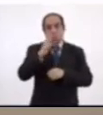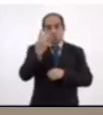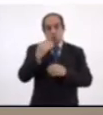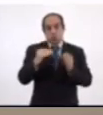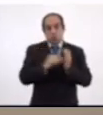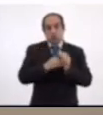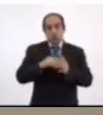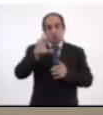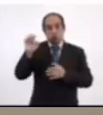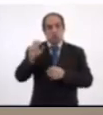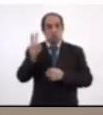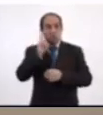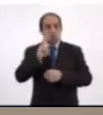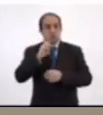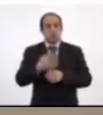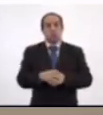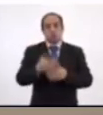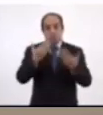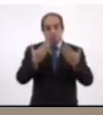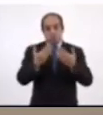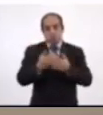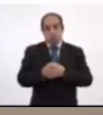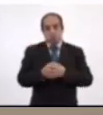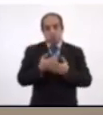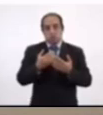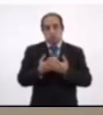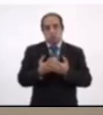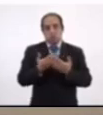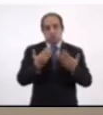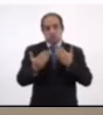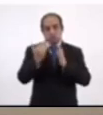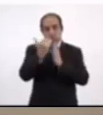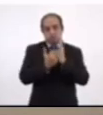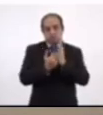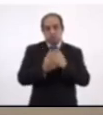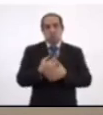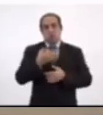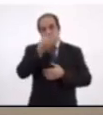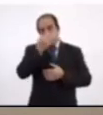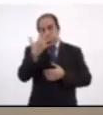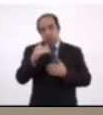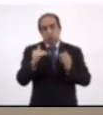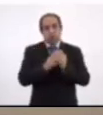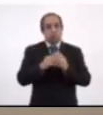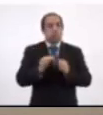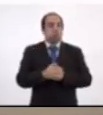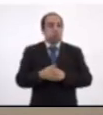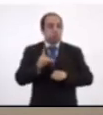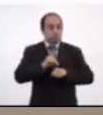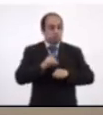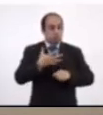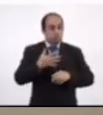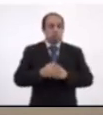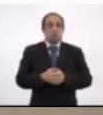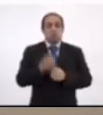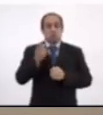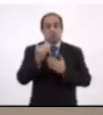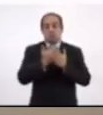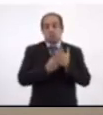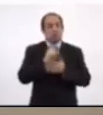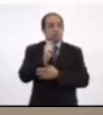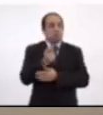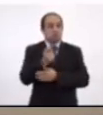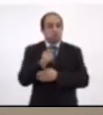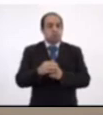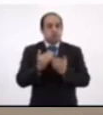reducción comparado con las cerca de 5.000 que era nuestro promedio móvil hace una semana. Siguiente. Esta reducción no se ha traducido